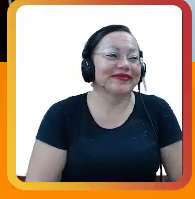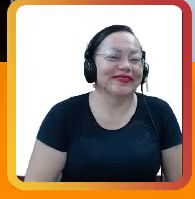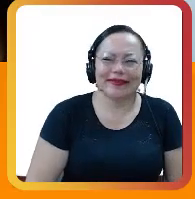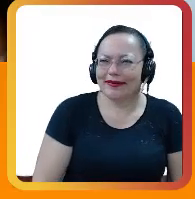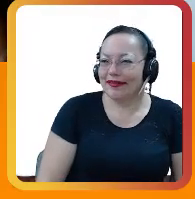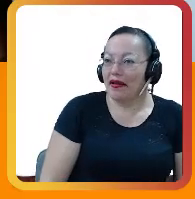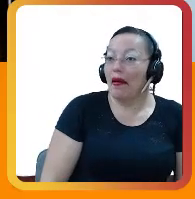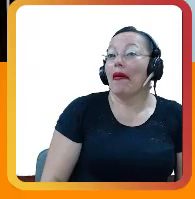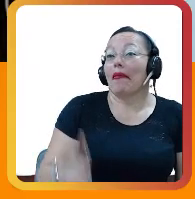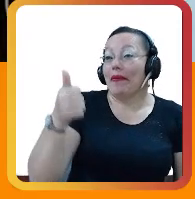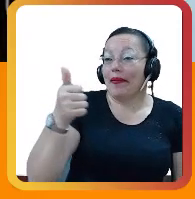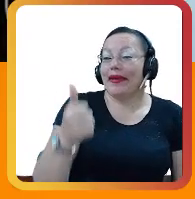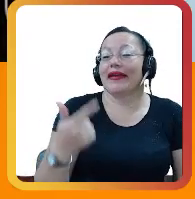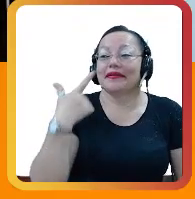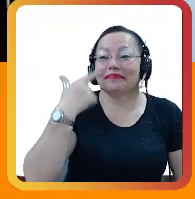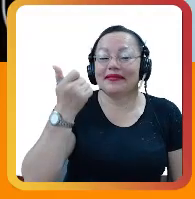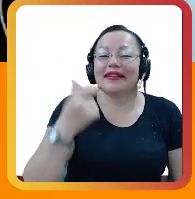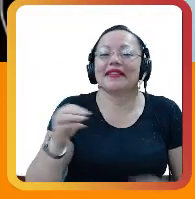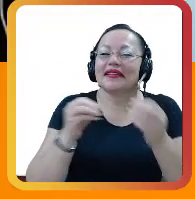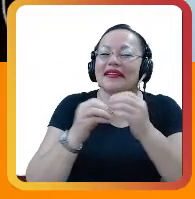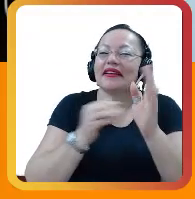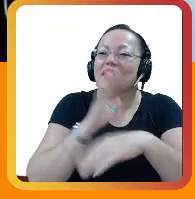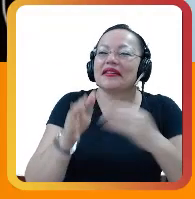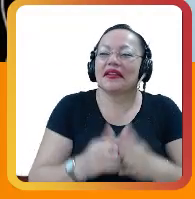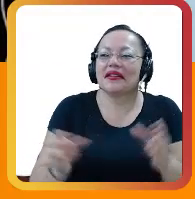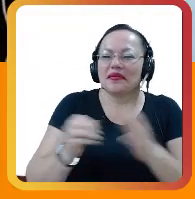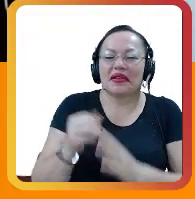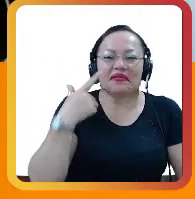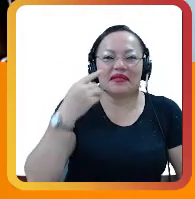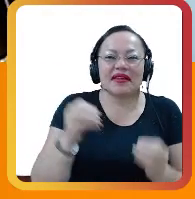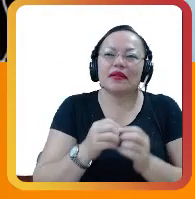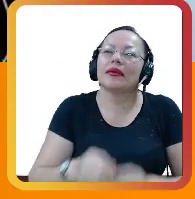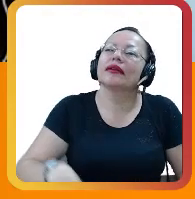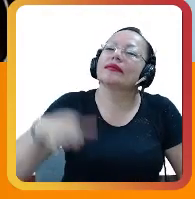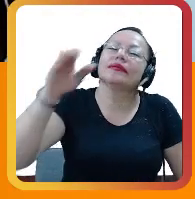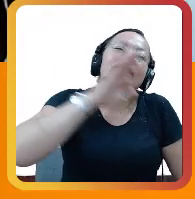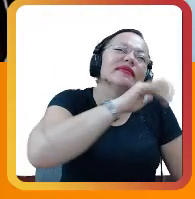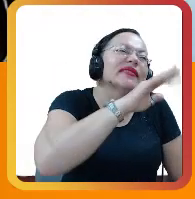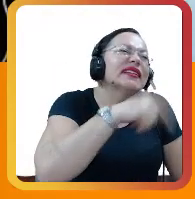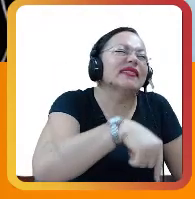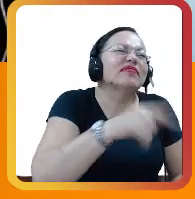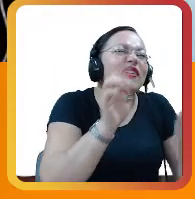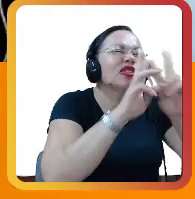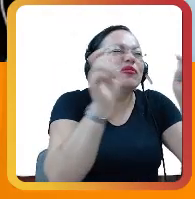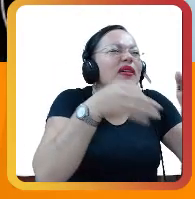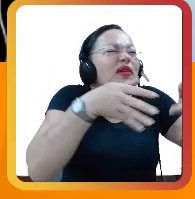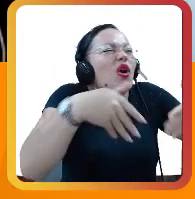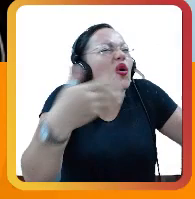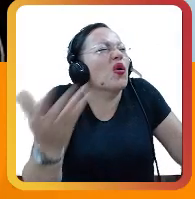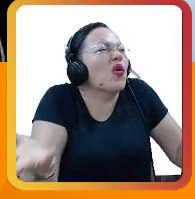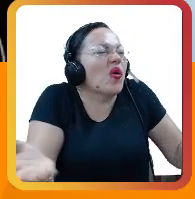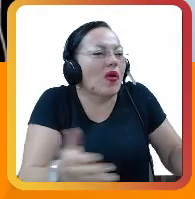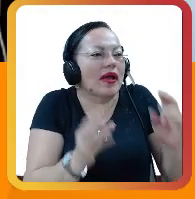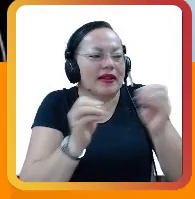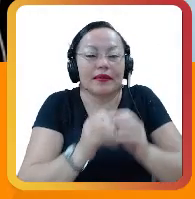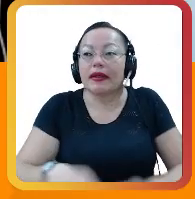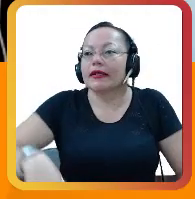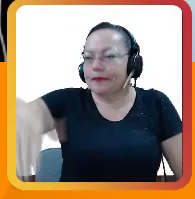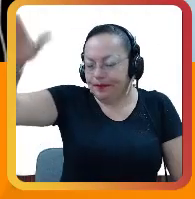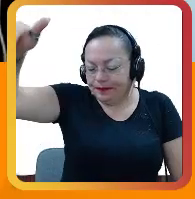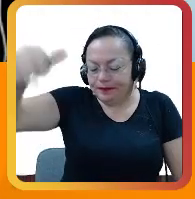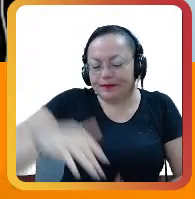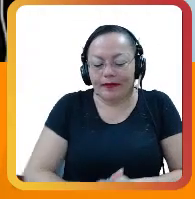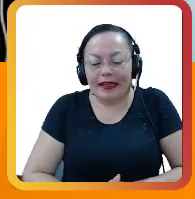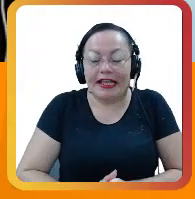Qué bien. Me parece bien, chévere. ¿Qué tenemos para hoy, Laurita? A ver, hoy